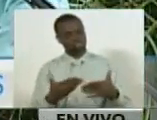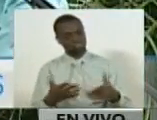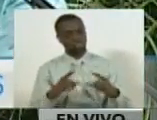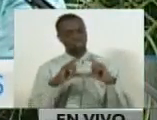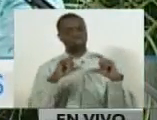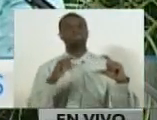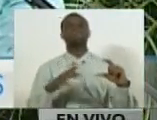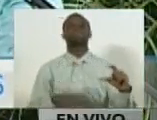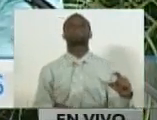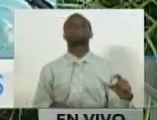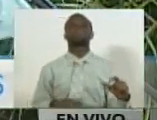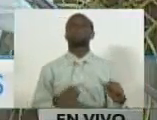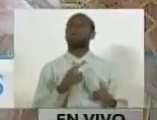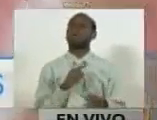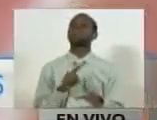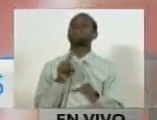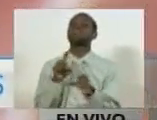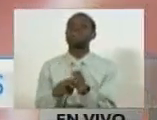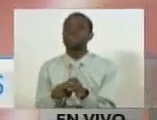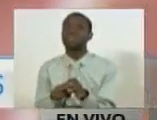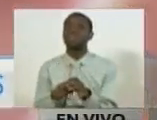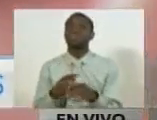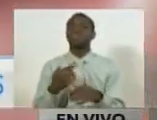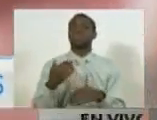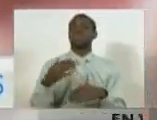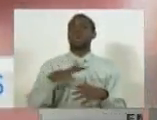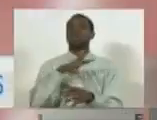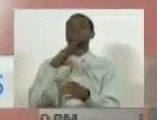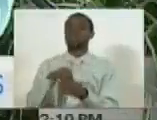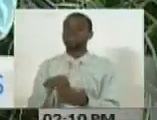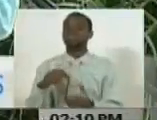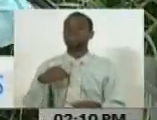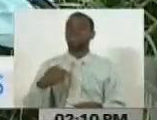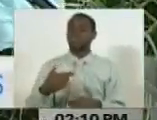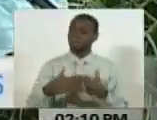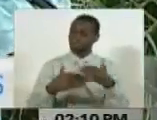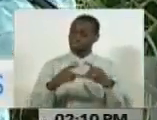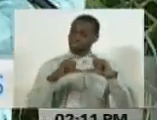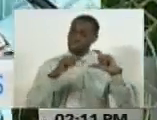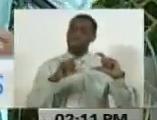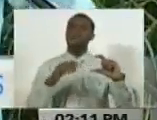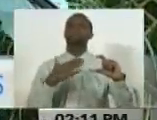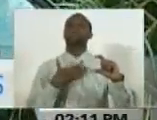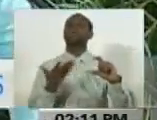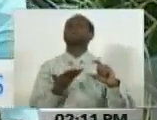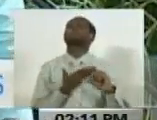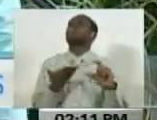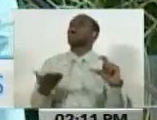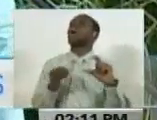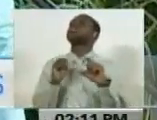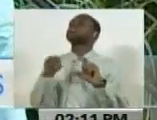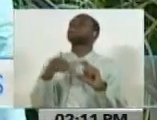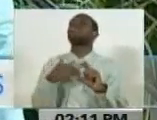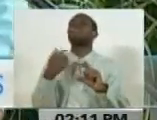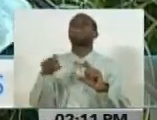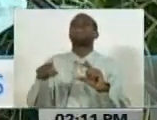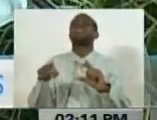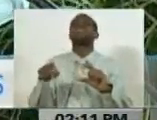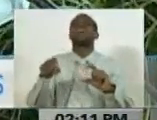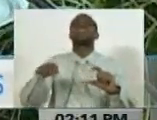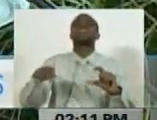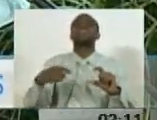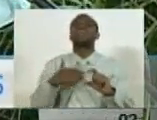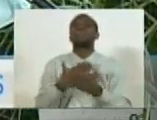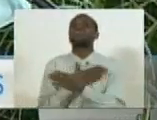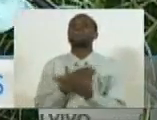para inscribirme, incluirme y decir, vengo a construir, vengo a dar, ¿qué es lo que hay que dar? Y